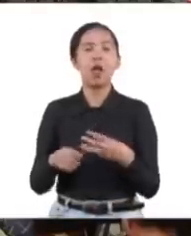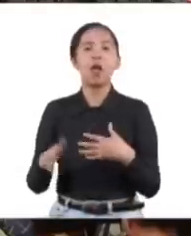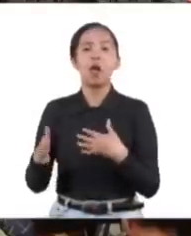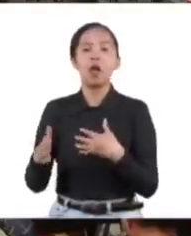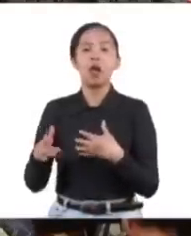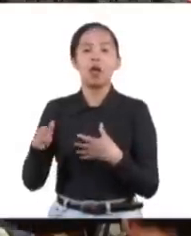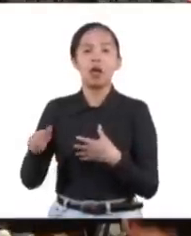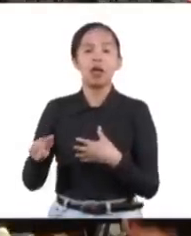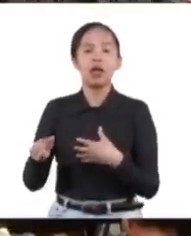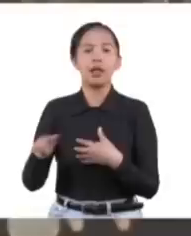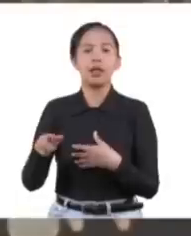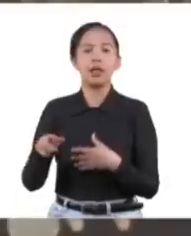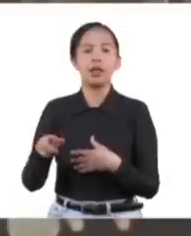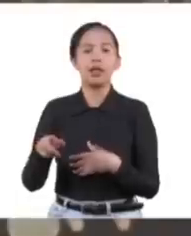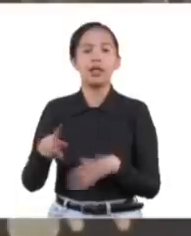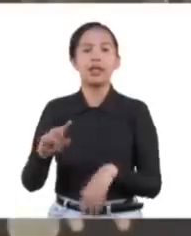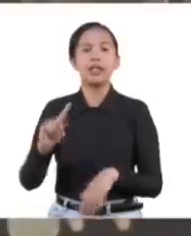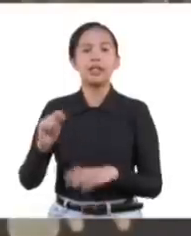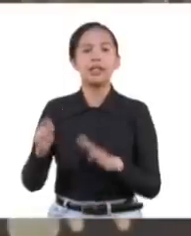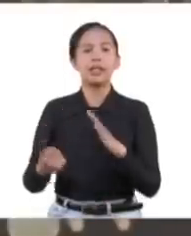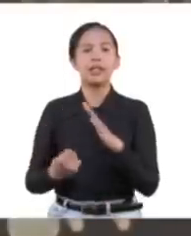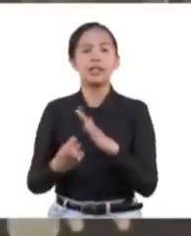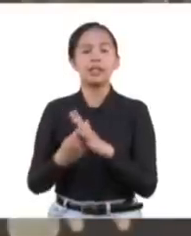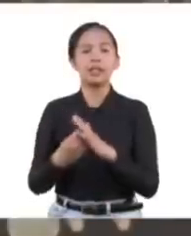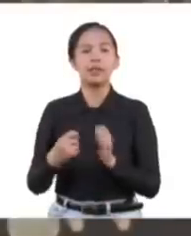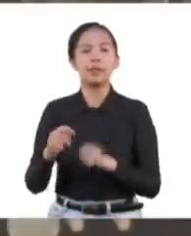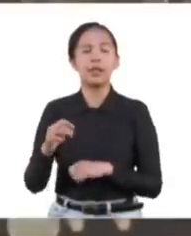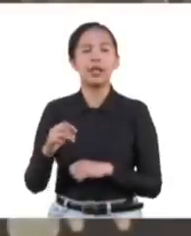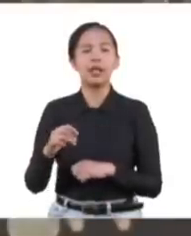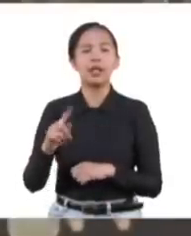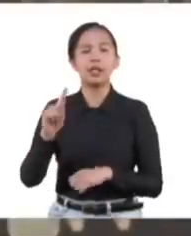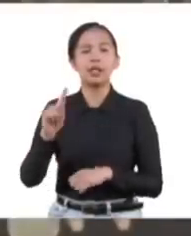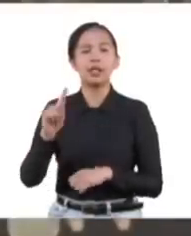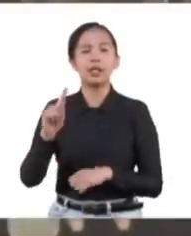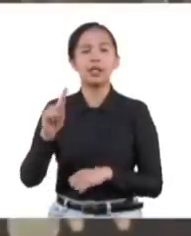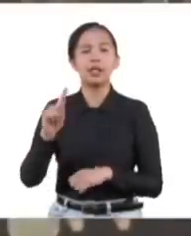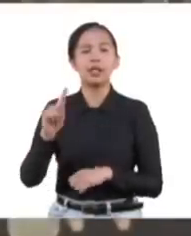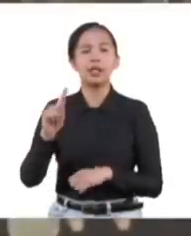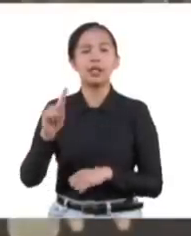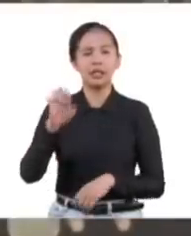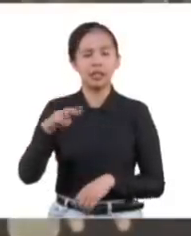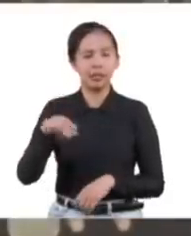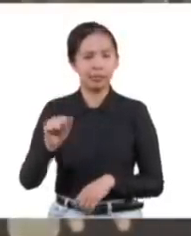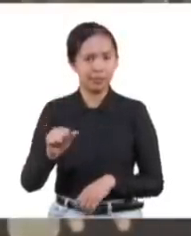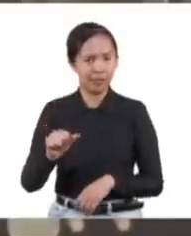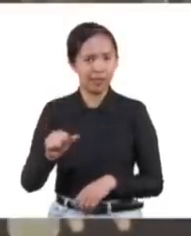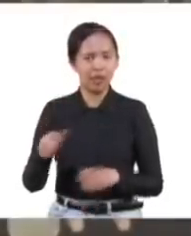modernización del sistema de control de las líneas 1 a las 6.